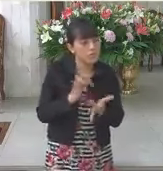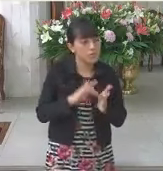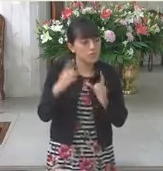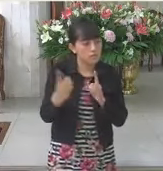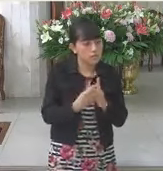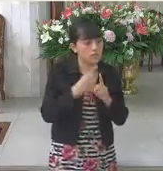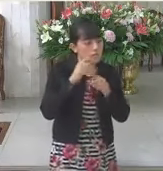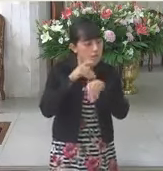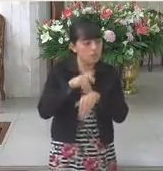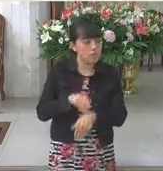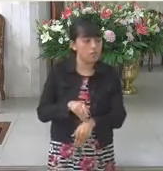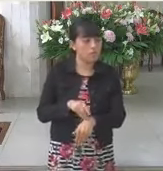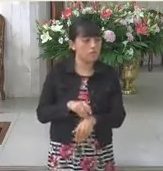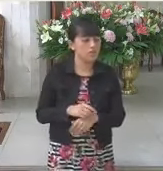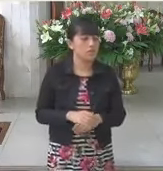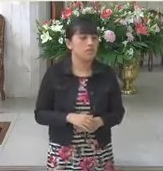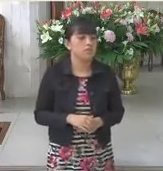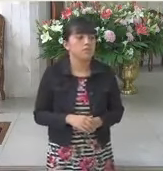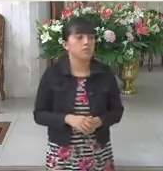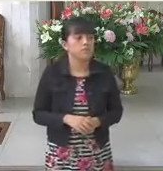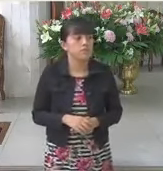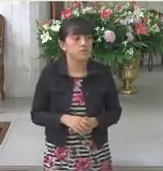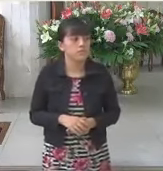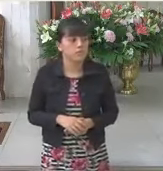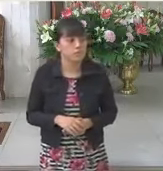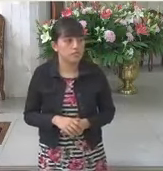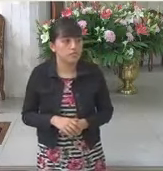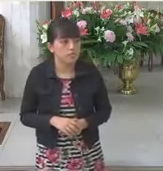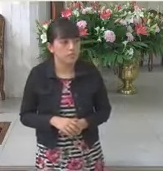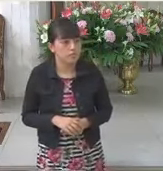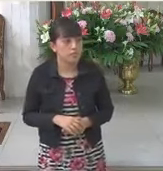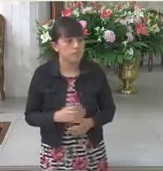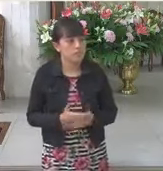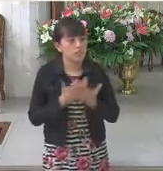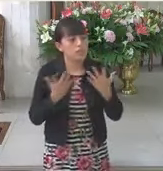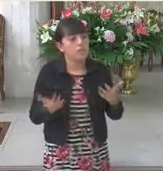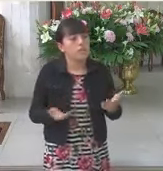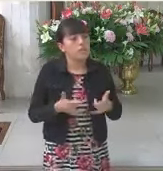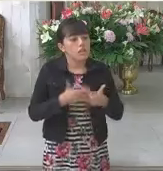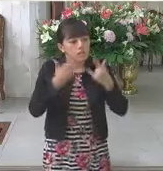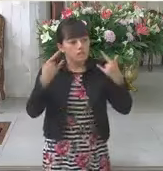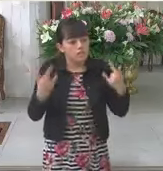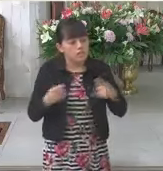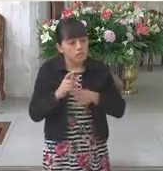volvamos a la idea de la parábola levantar una